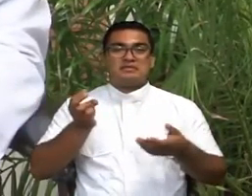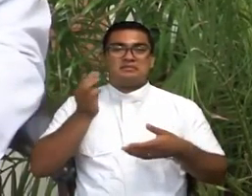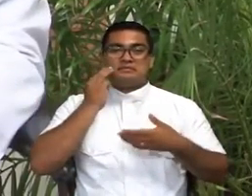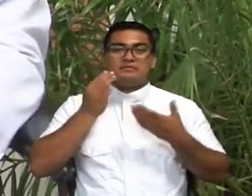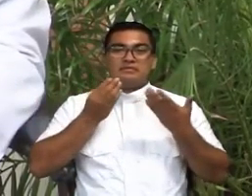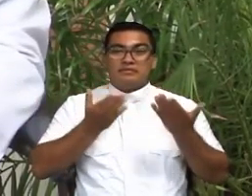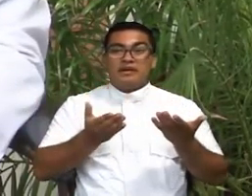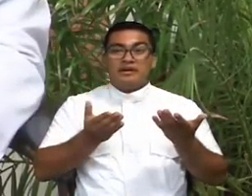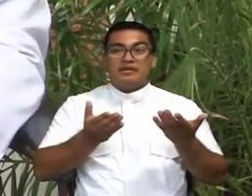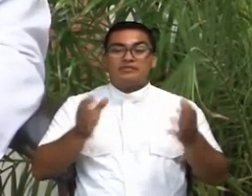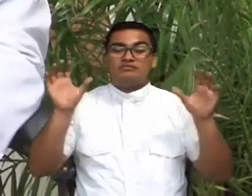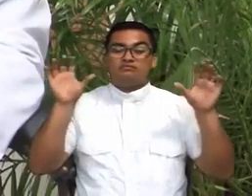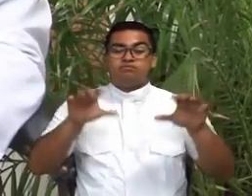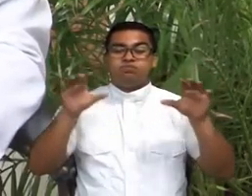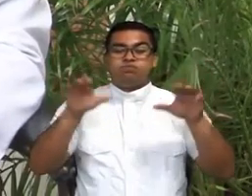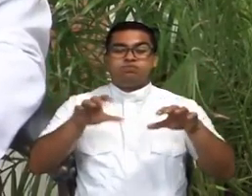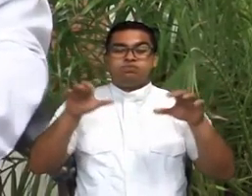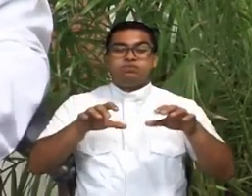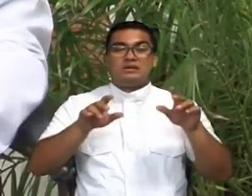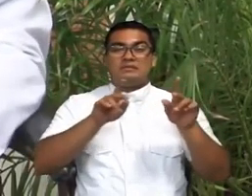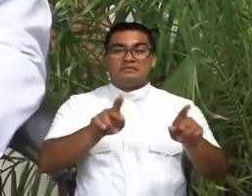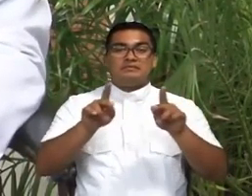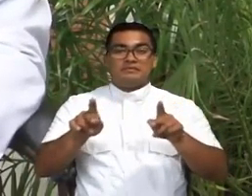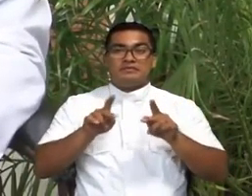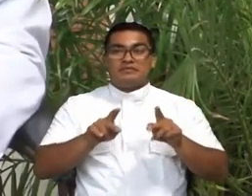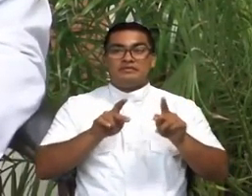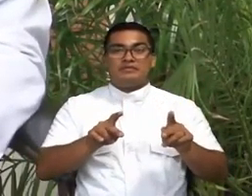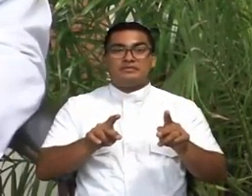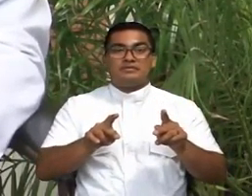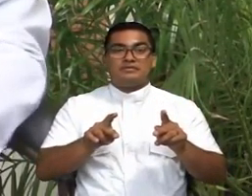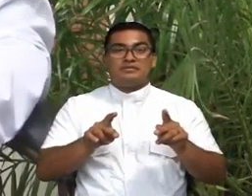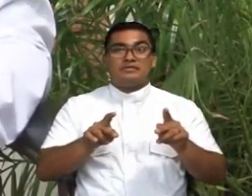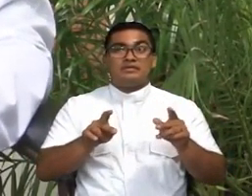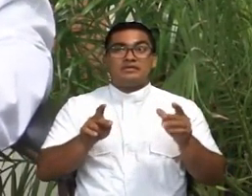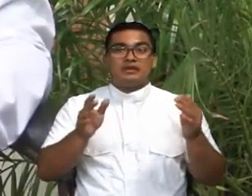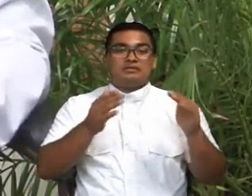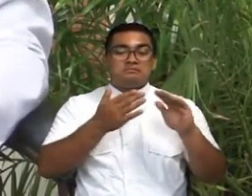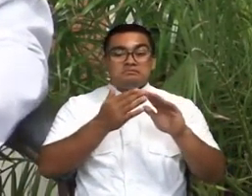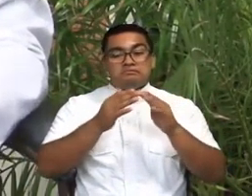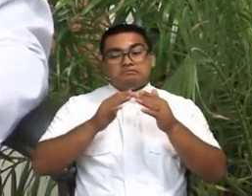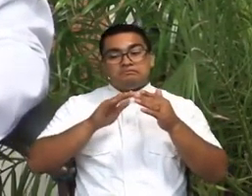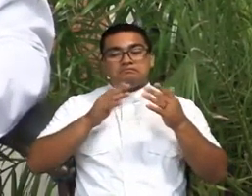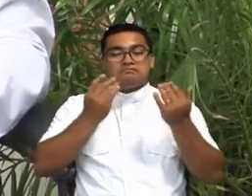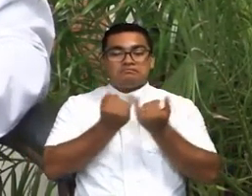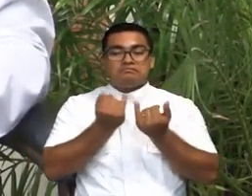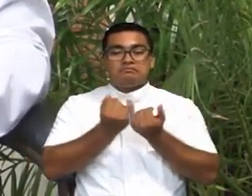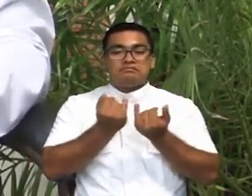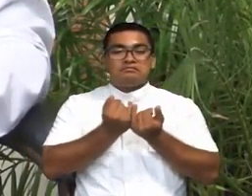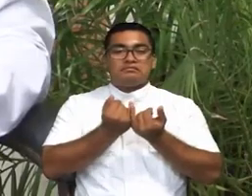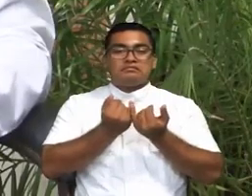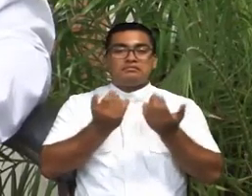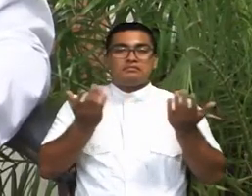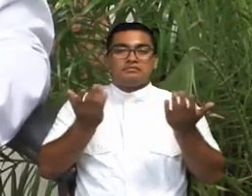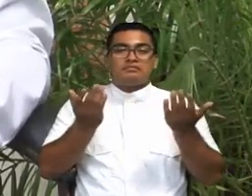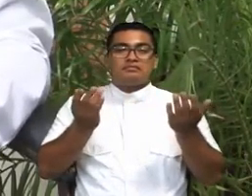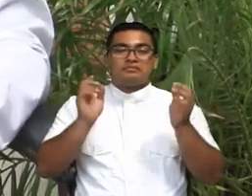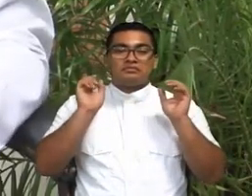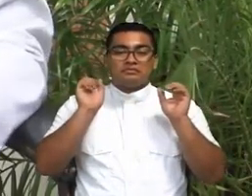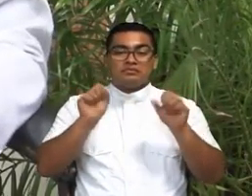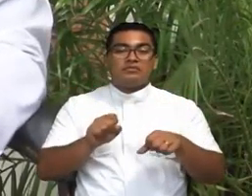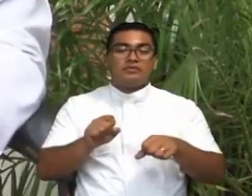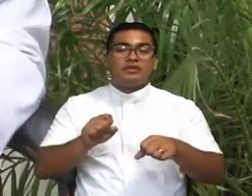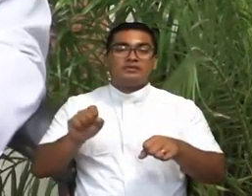tenemos cierta lluvia y hay personas pues que no tenemos las comodidades para poder abrigarnos bien o poder tener más